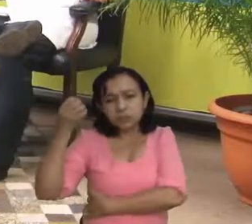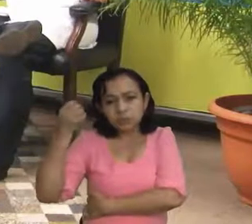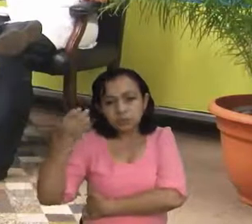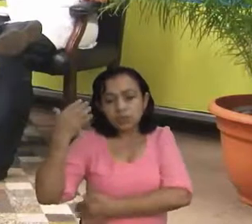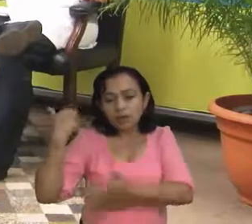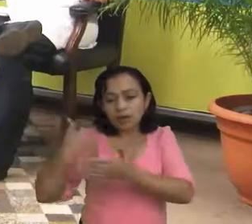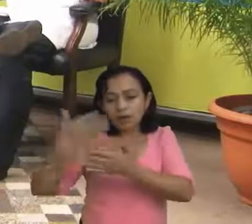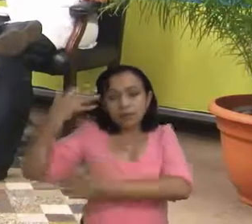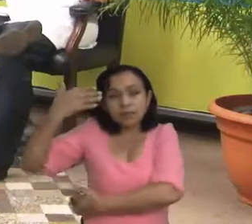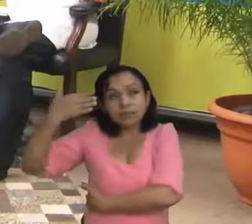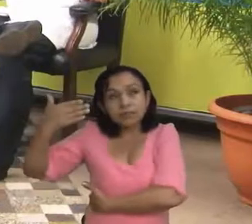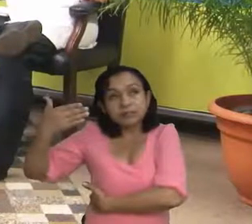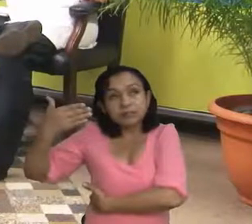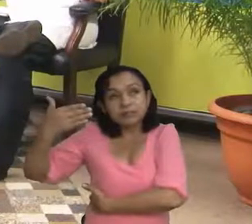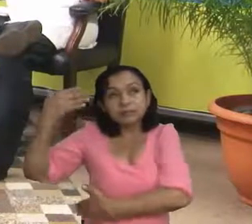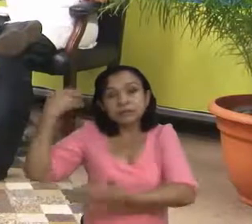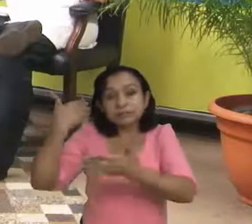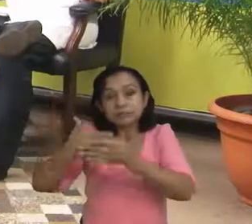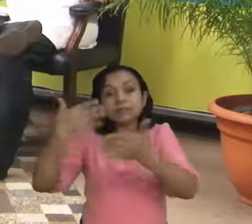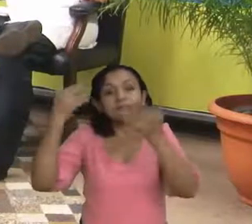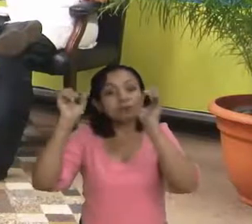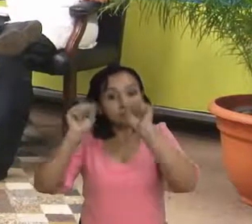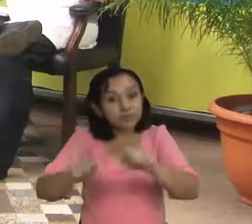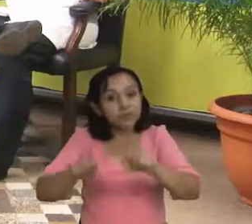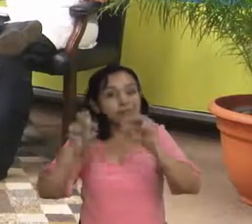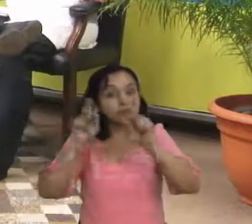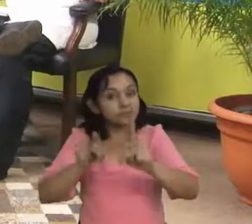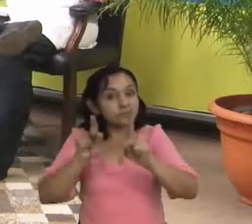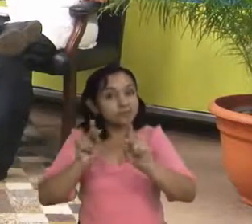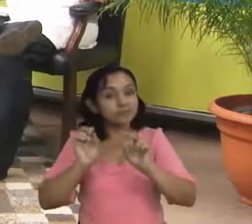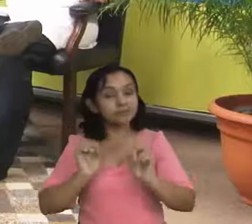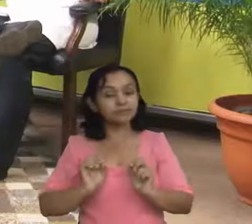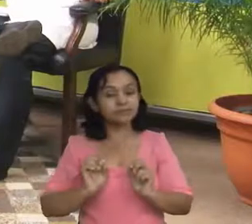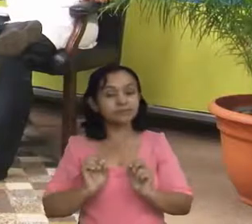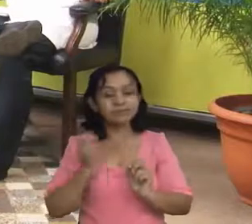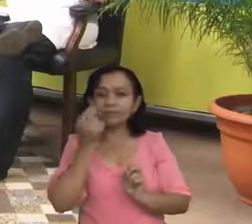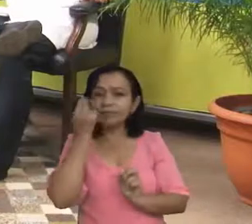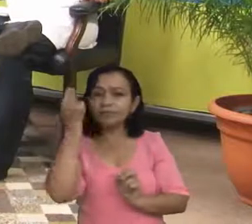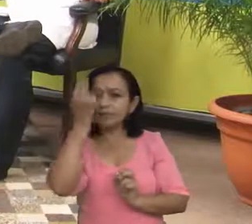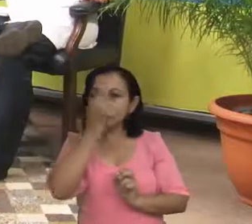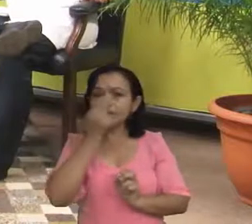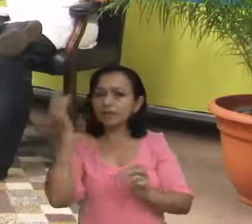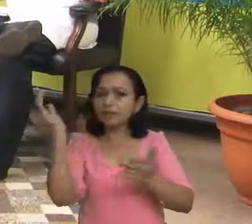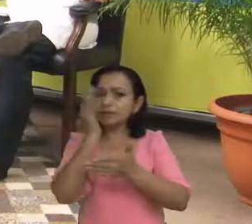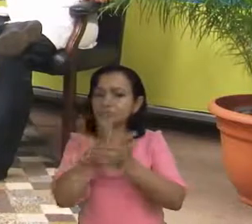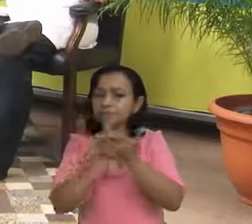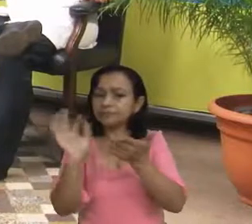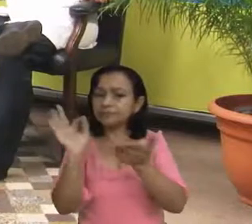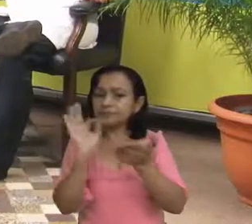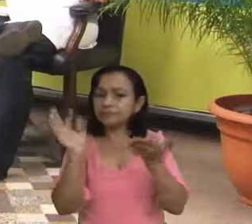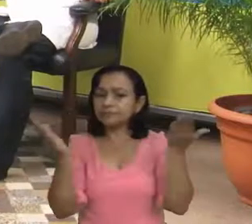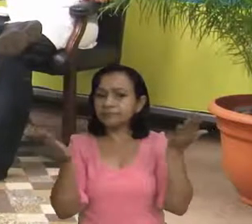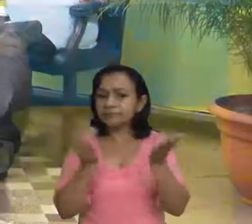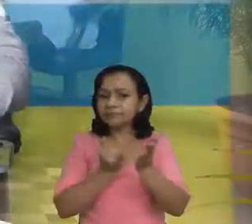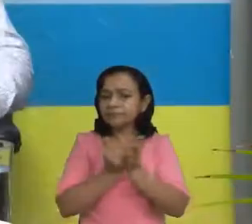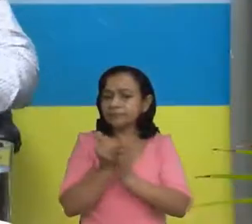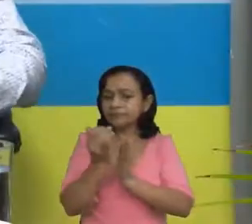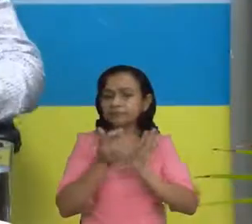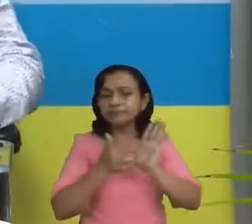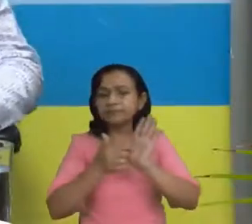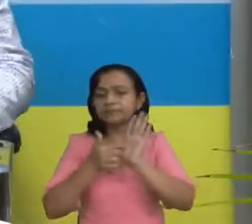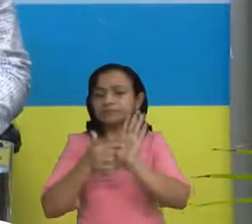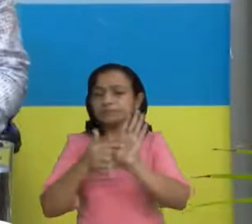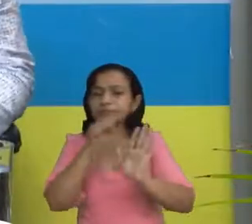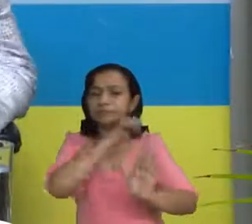caliente la persona. Yeah. Ahora, de alguna manera, ¿cómo es el diagnóstico? ¿Qué pruebas requieren ustedes